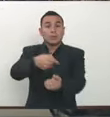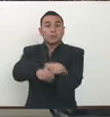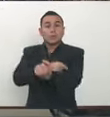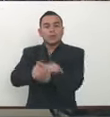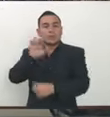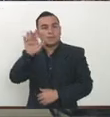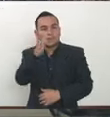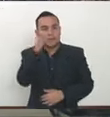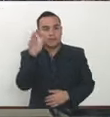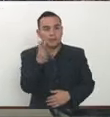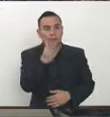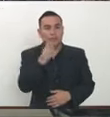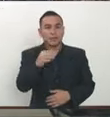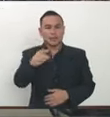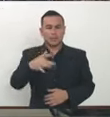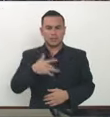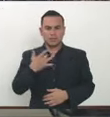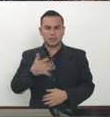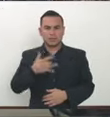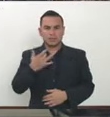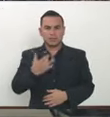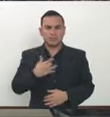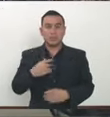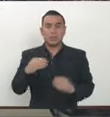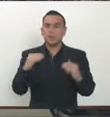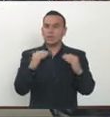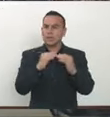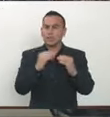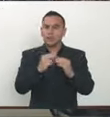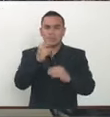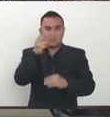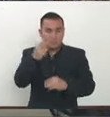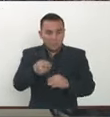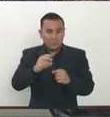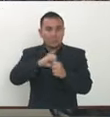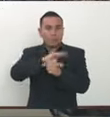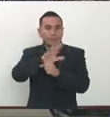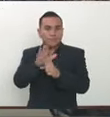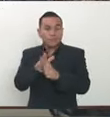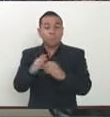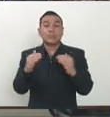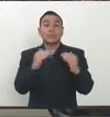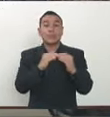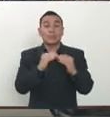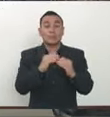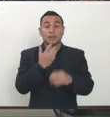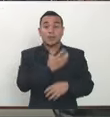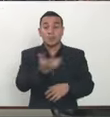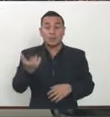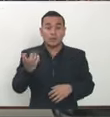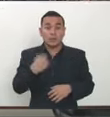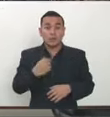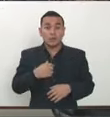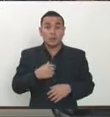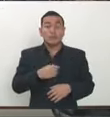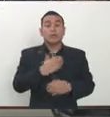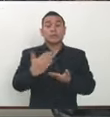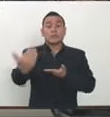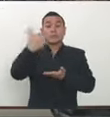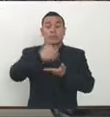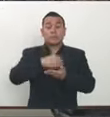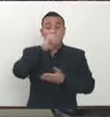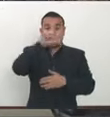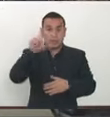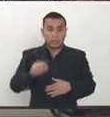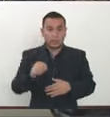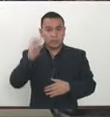y ahí vieron los síntomas, eran parecidos a los del COVID-19, Además, por el nexo epidemiológico de venir de Italia, aunque no tiene un